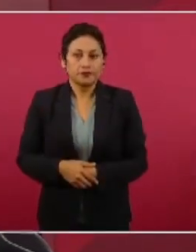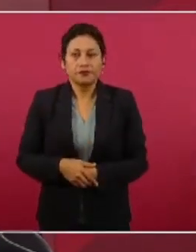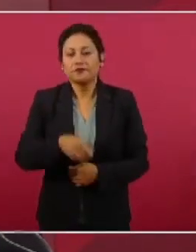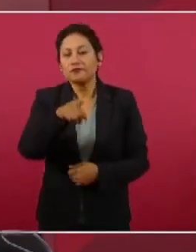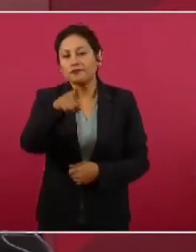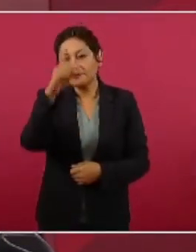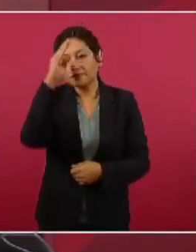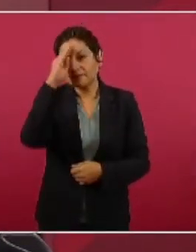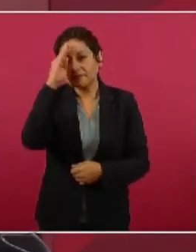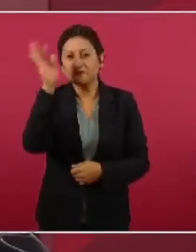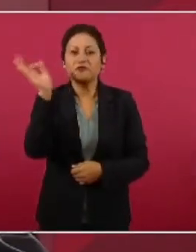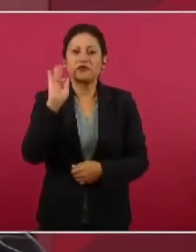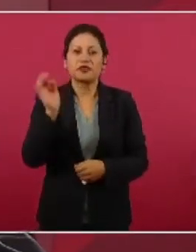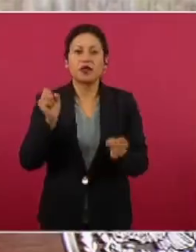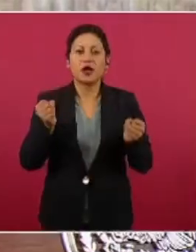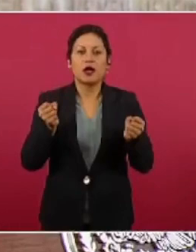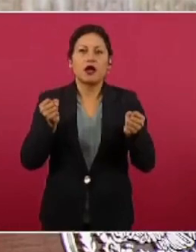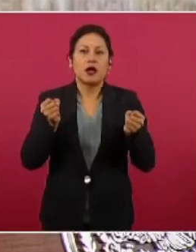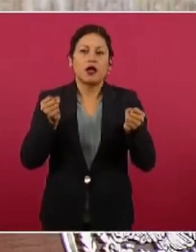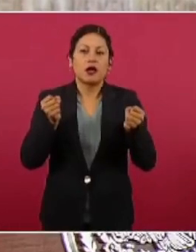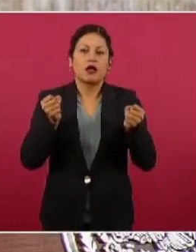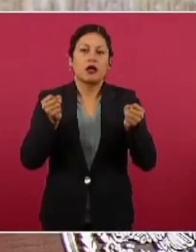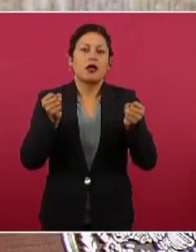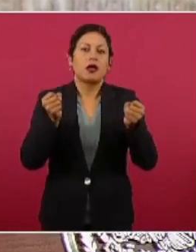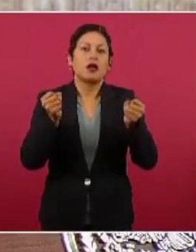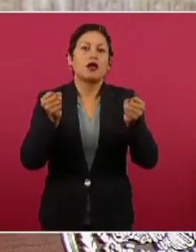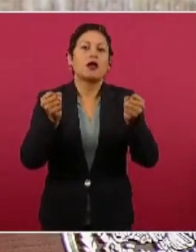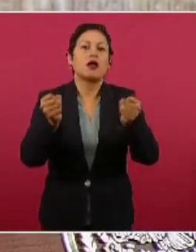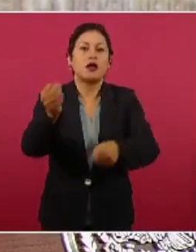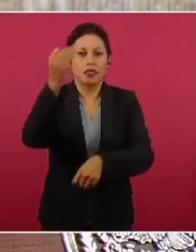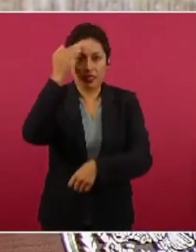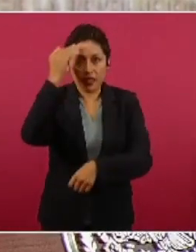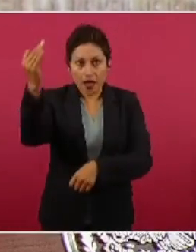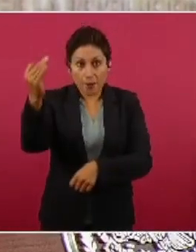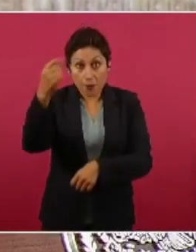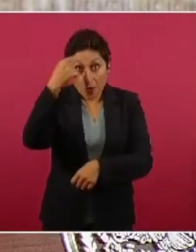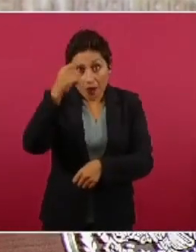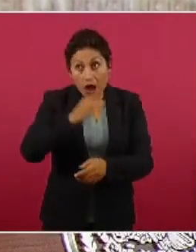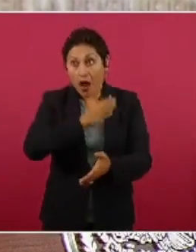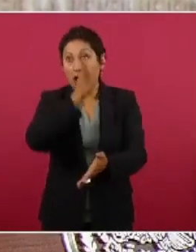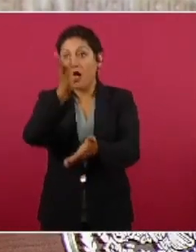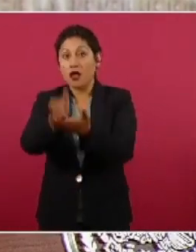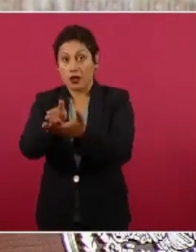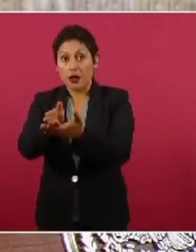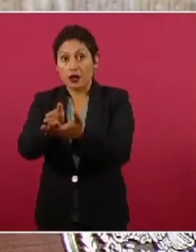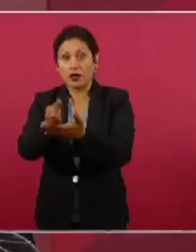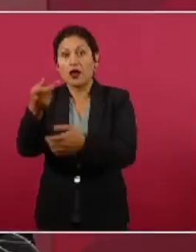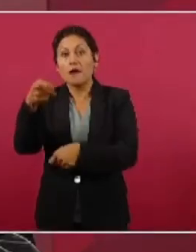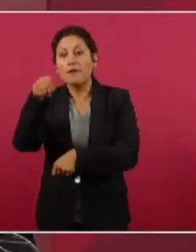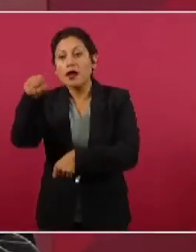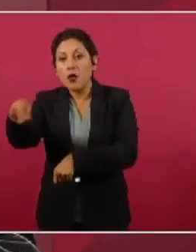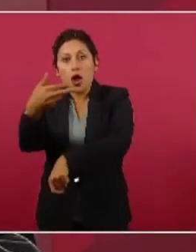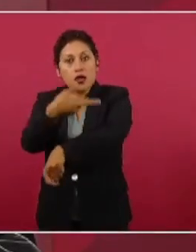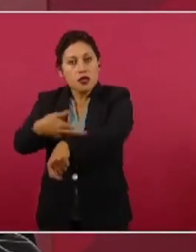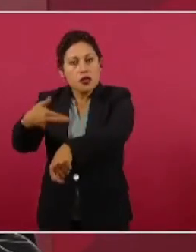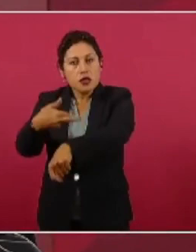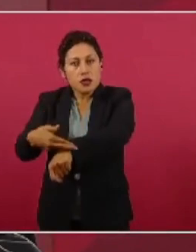en llegar, lo ahorran en el trámite que se hace.